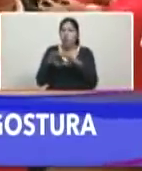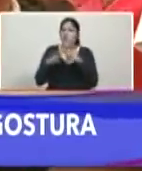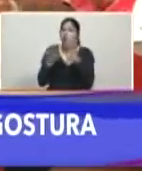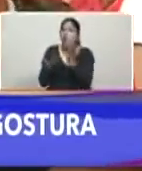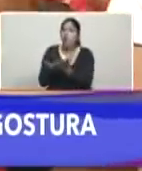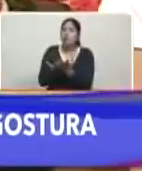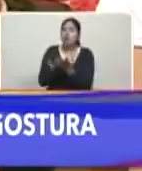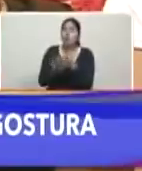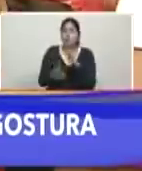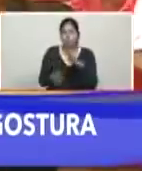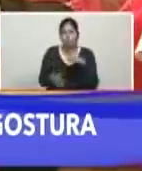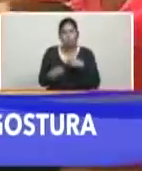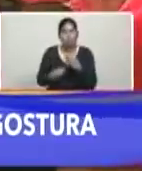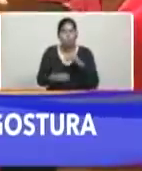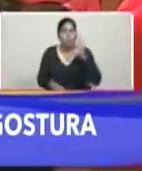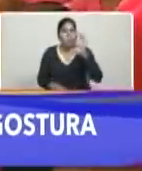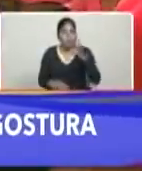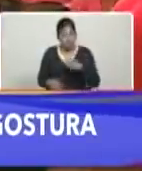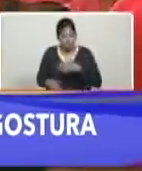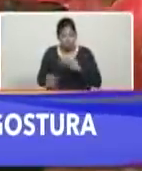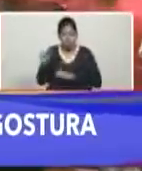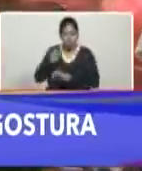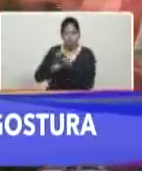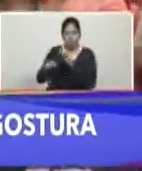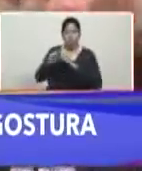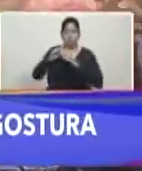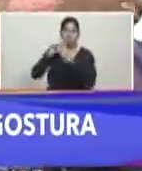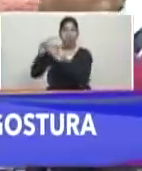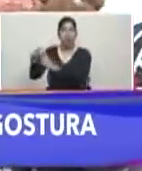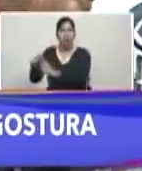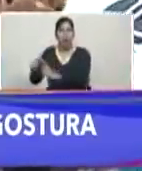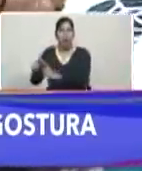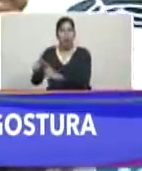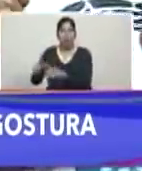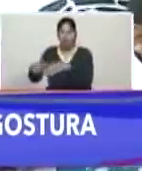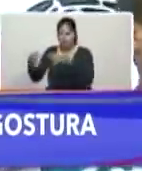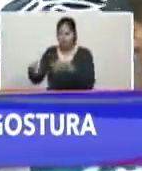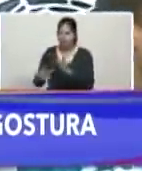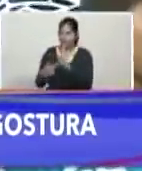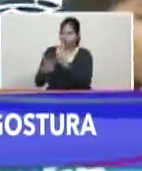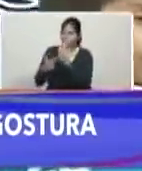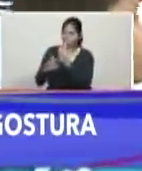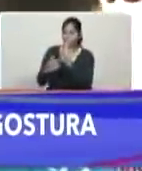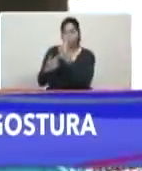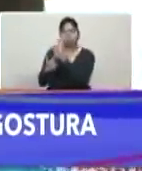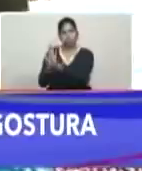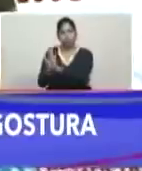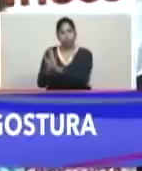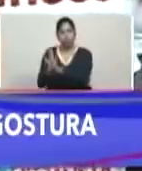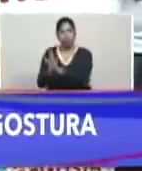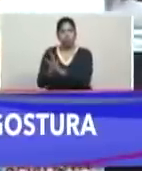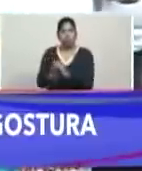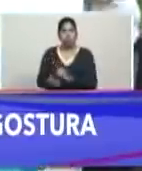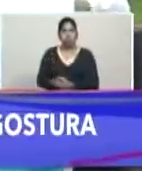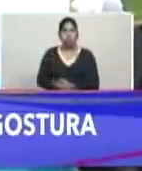defiende una patria con la palabra, con la verdad, con la acción.